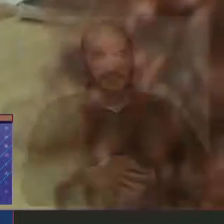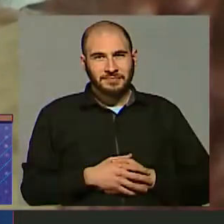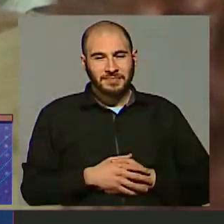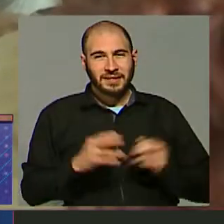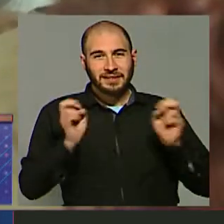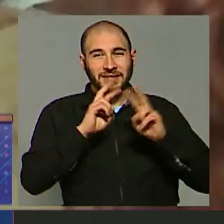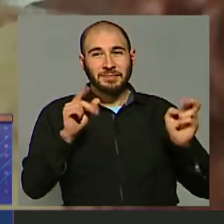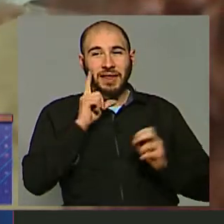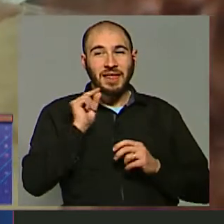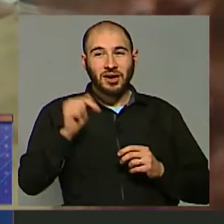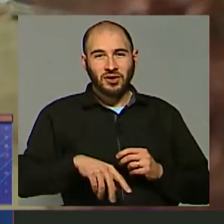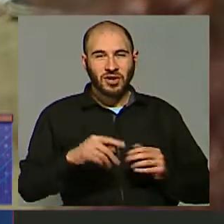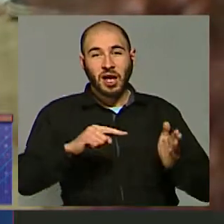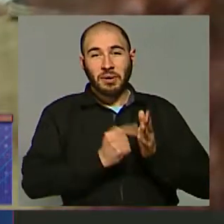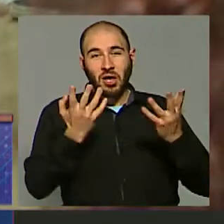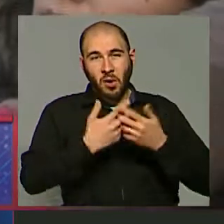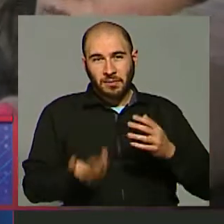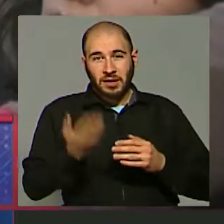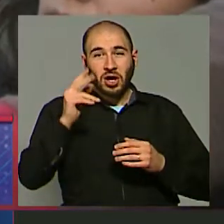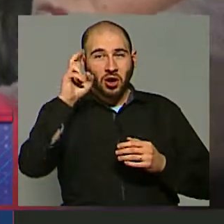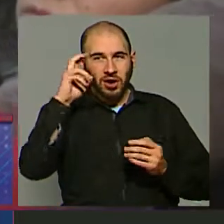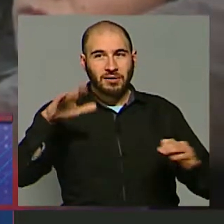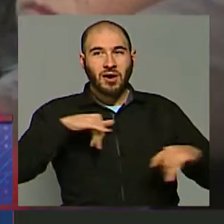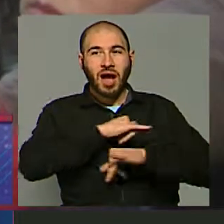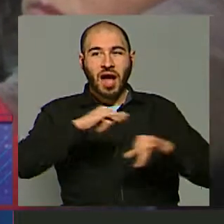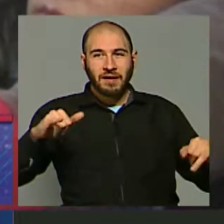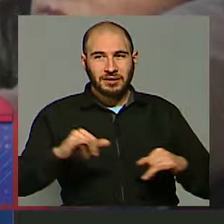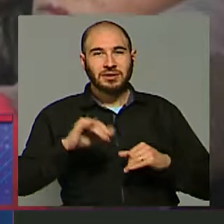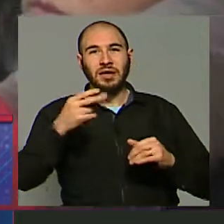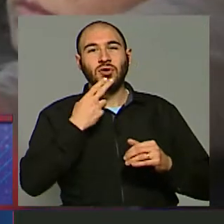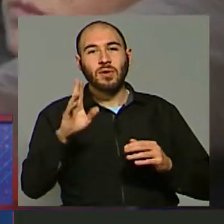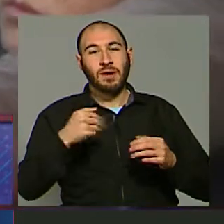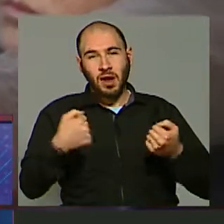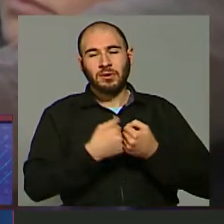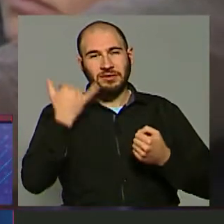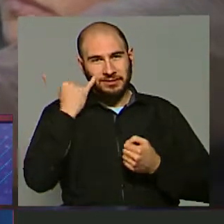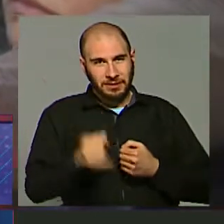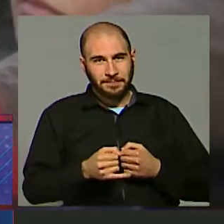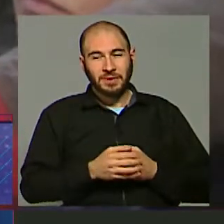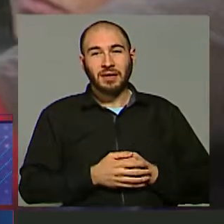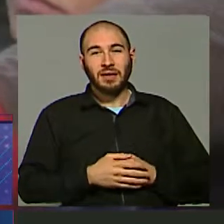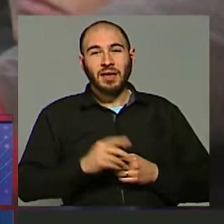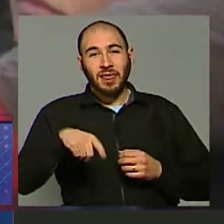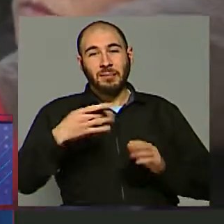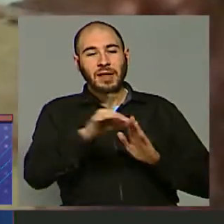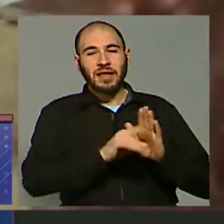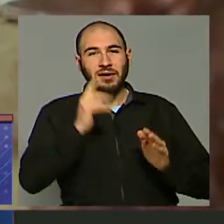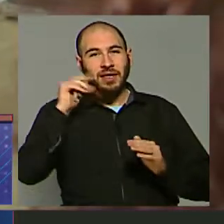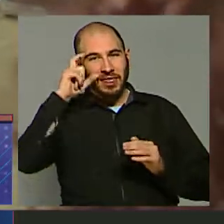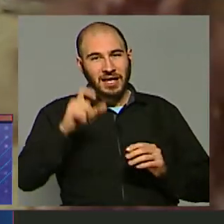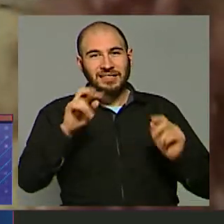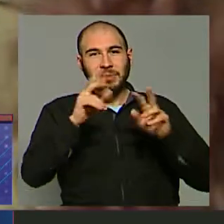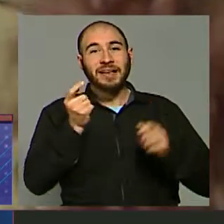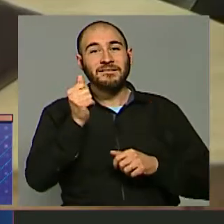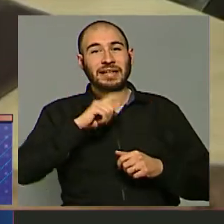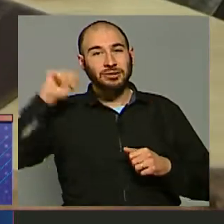Tema del día, cláusula gatillo. Cornejo confirmó que se cumplirá lo pactado. Luego de conocerse los datos del INDEC sobre la